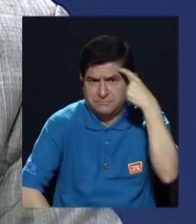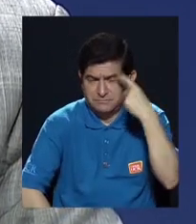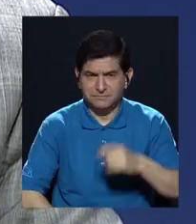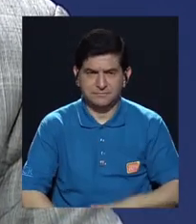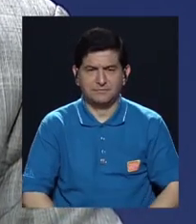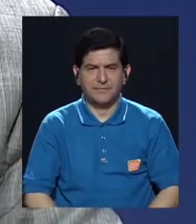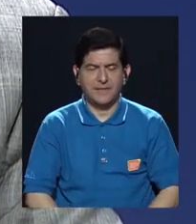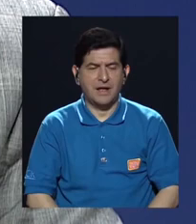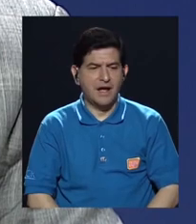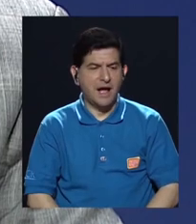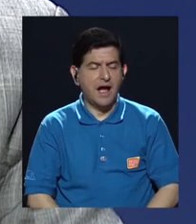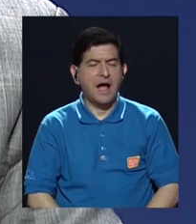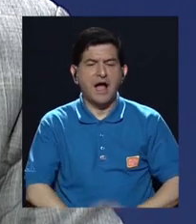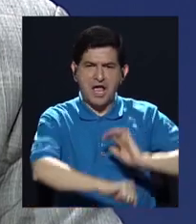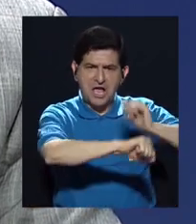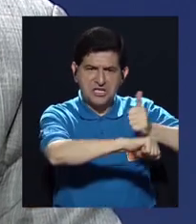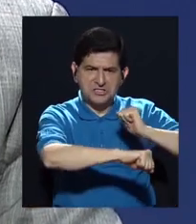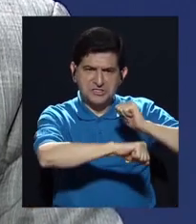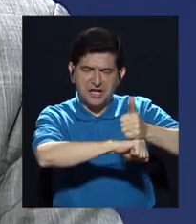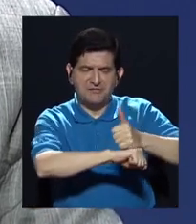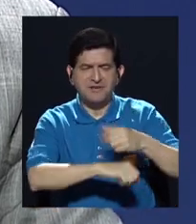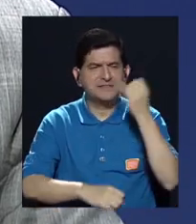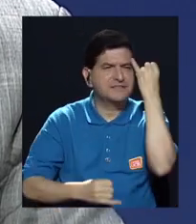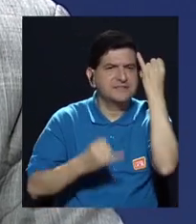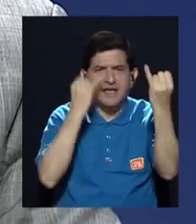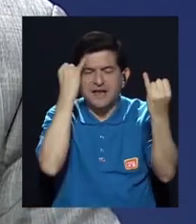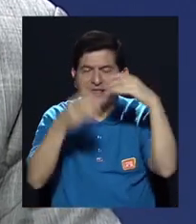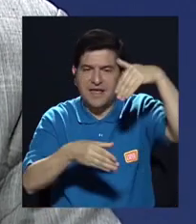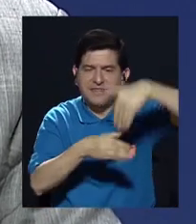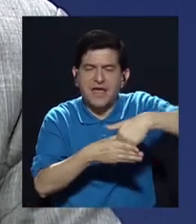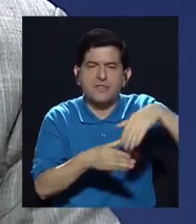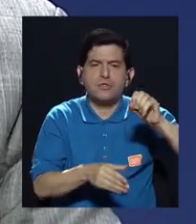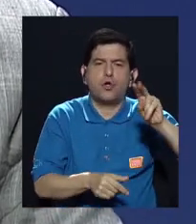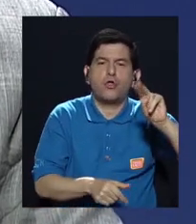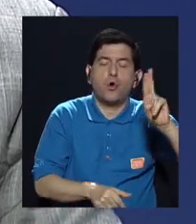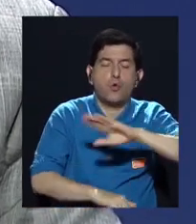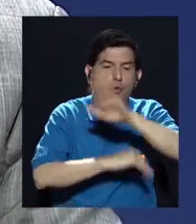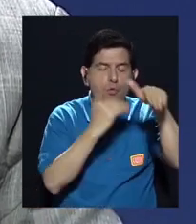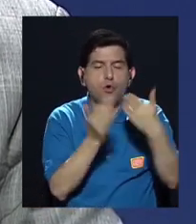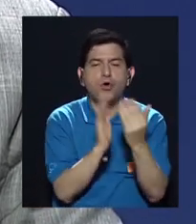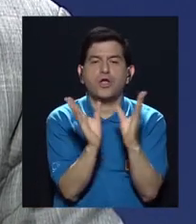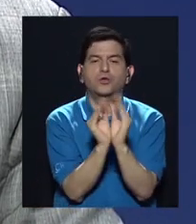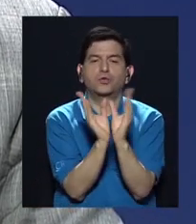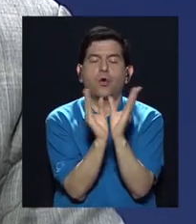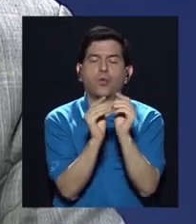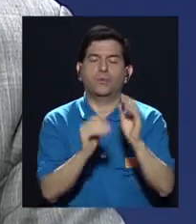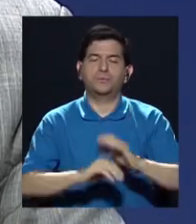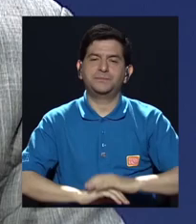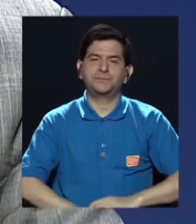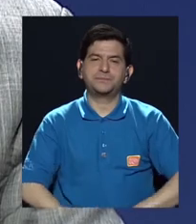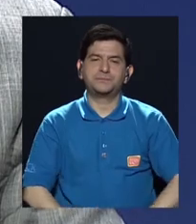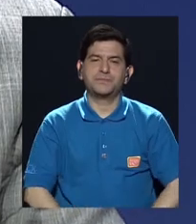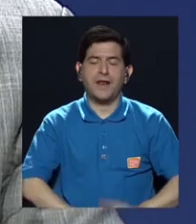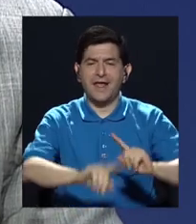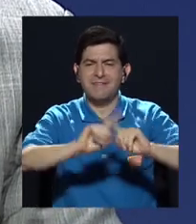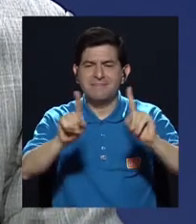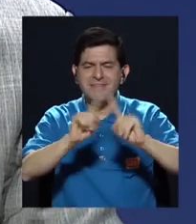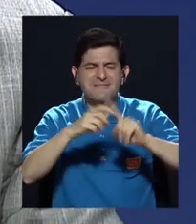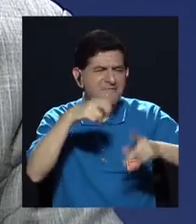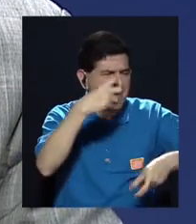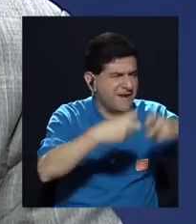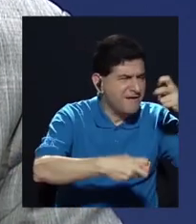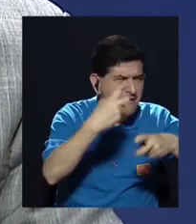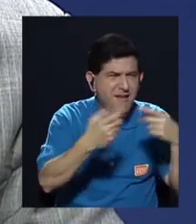para poder argumentar en las Naciones Unidas y en todos sus foros